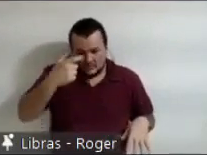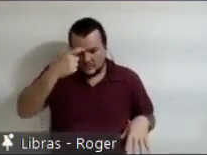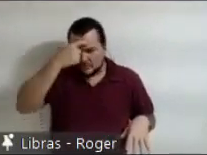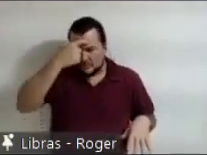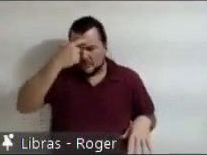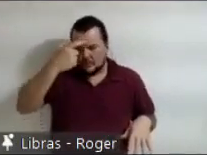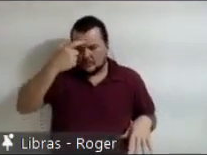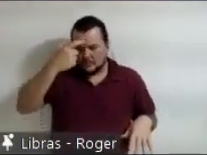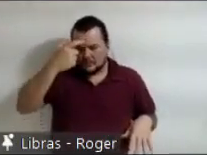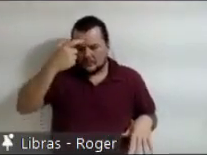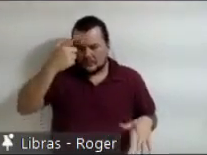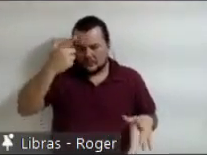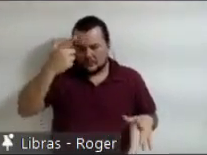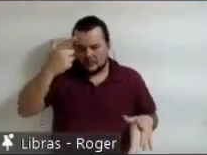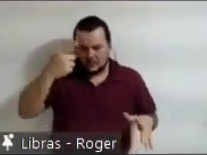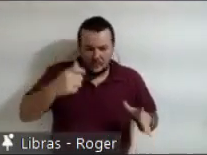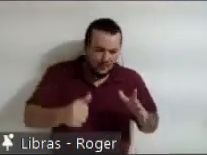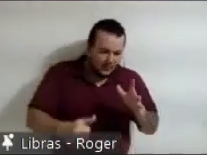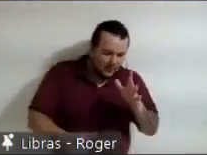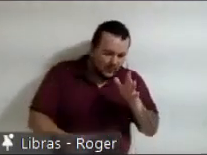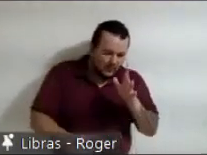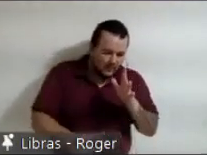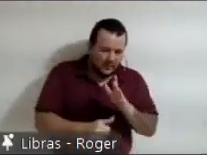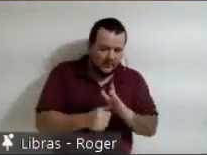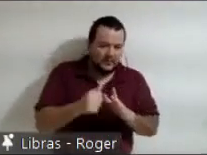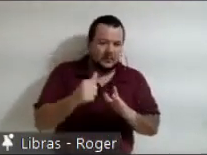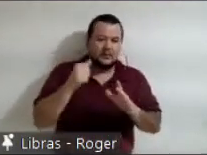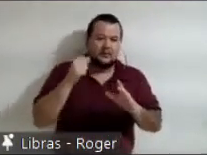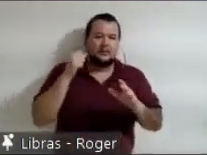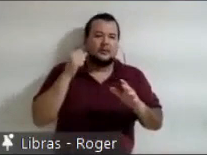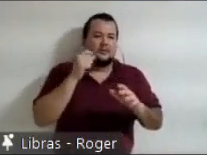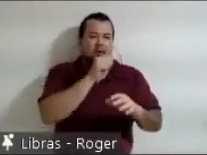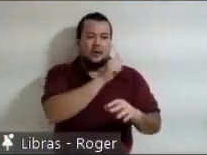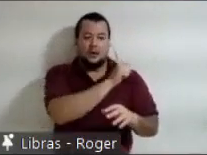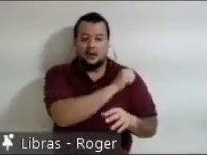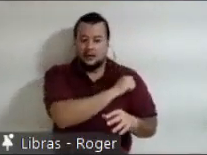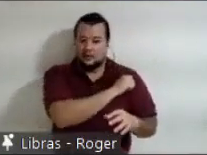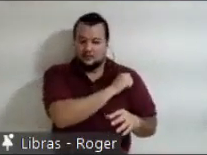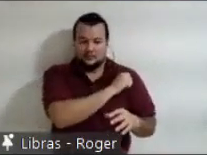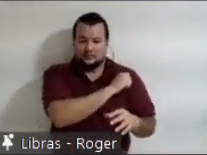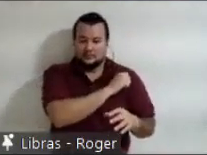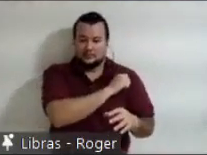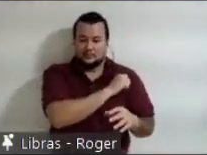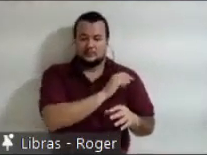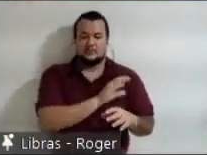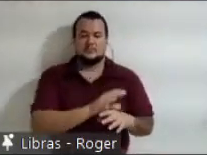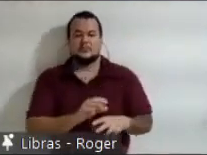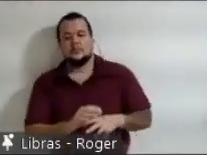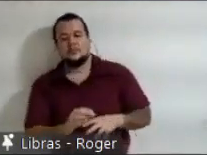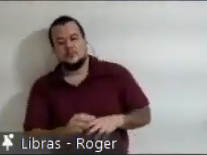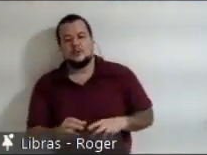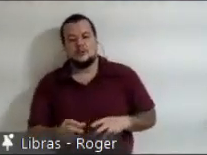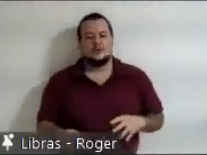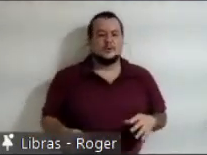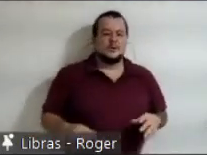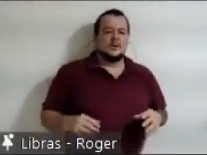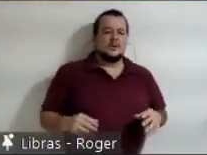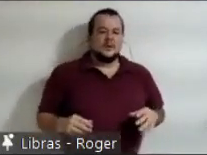estudiante del curso debía ser el ex profesor que ahora es un estudiante más